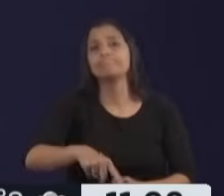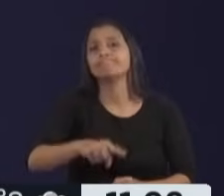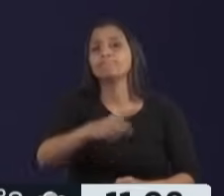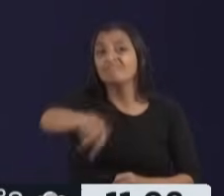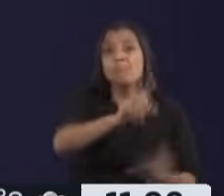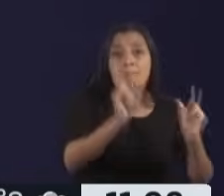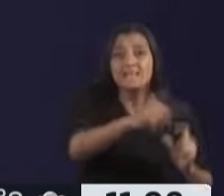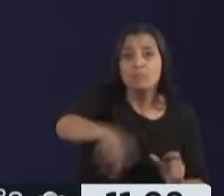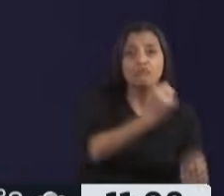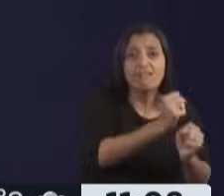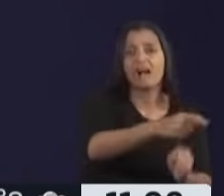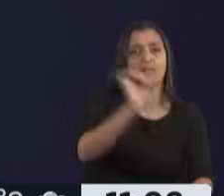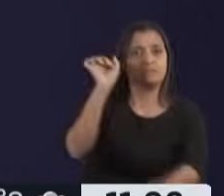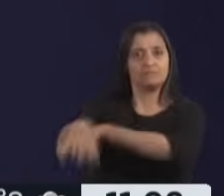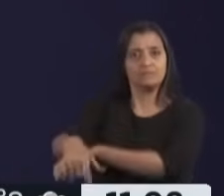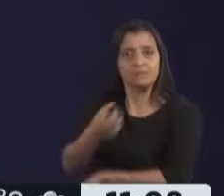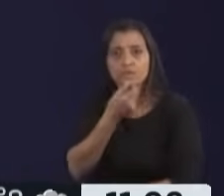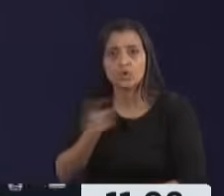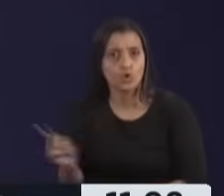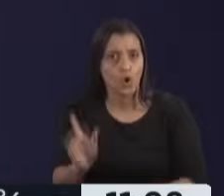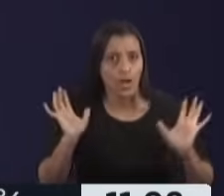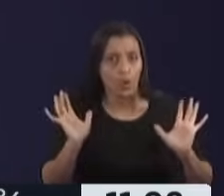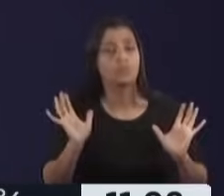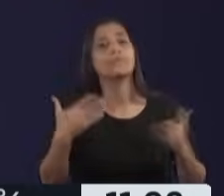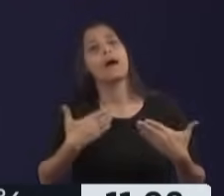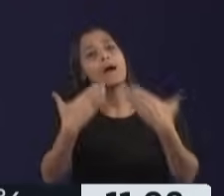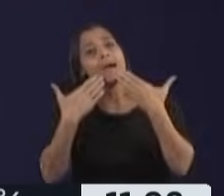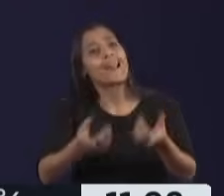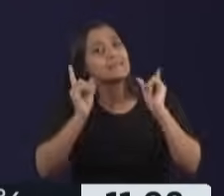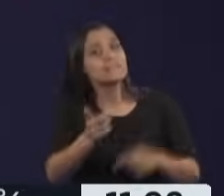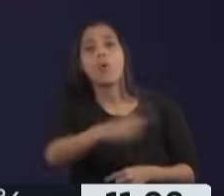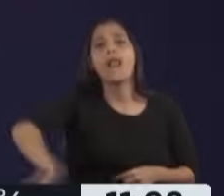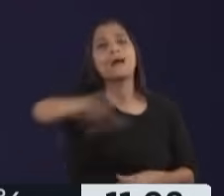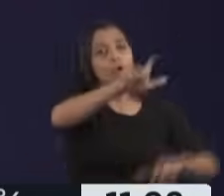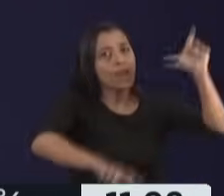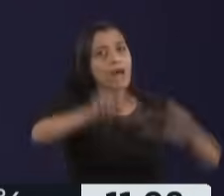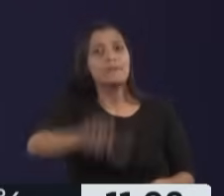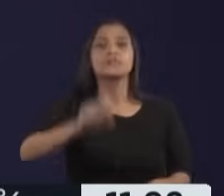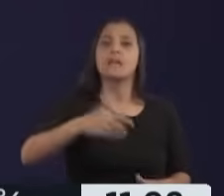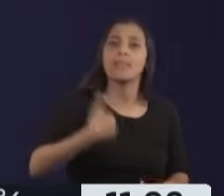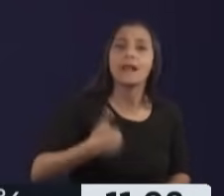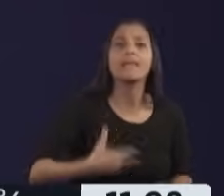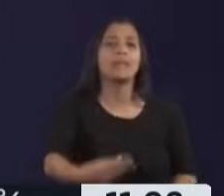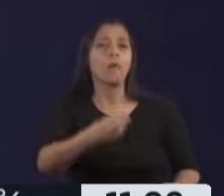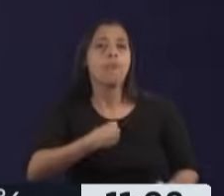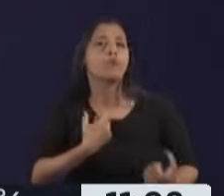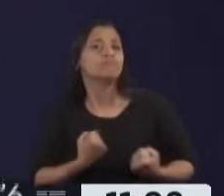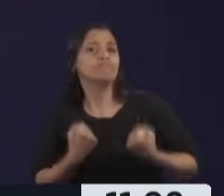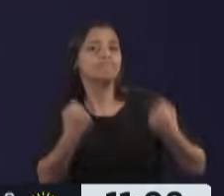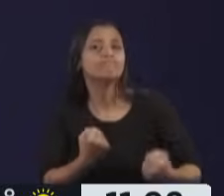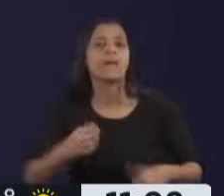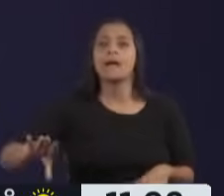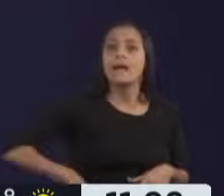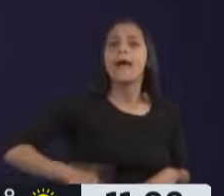despreciarlos. Gracias a la voluntad de los argentinos, a las ganas de trabajar, de salir adelante y de terminar con la